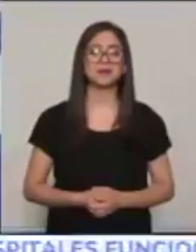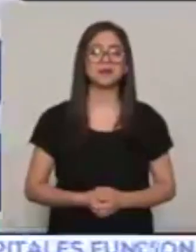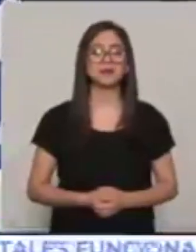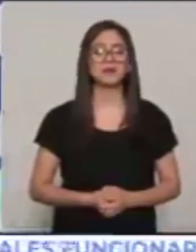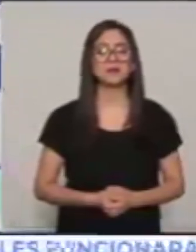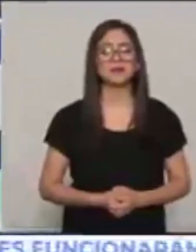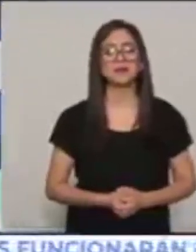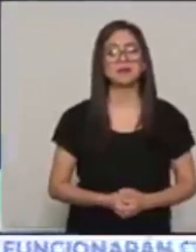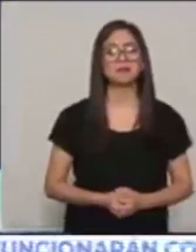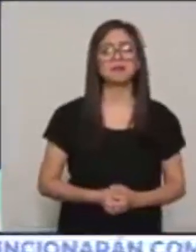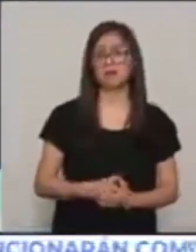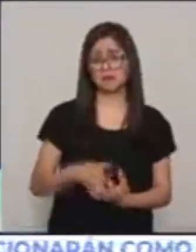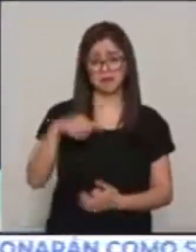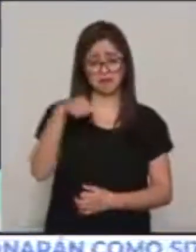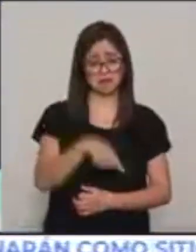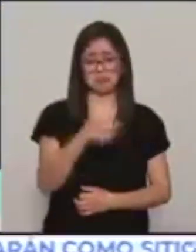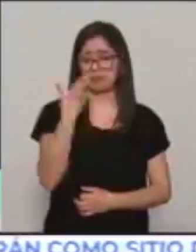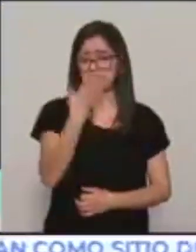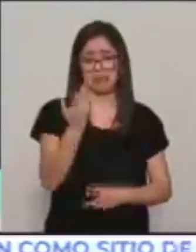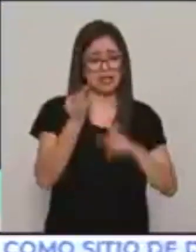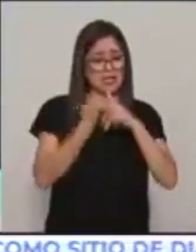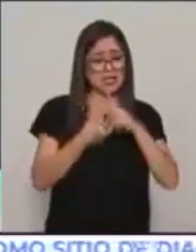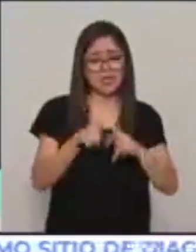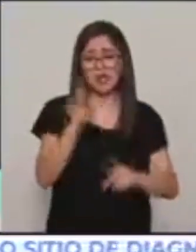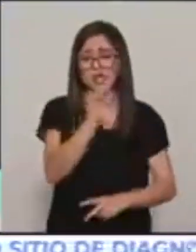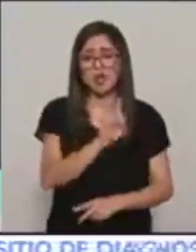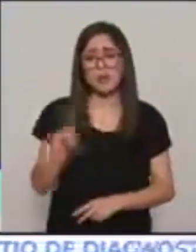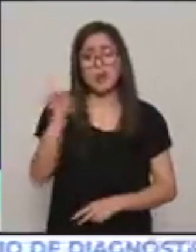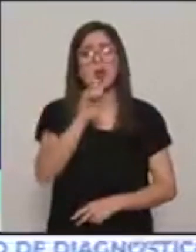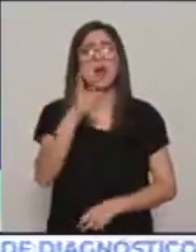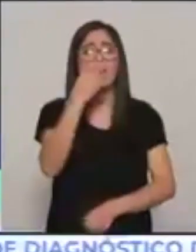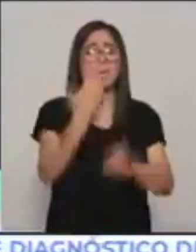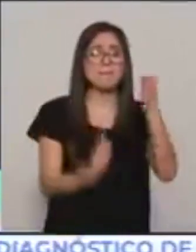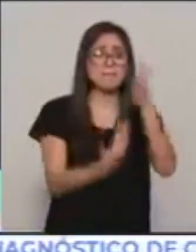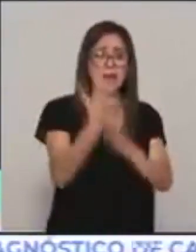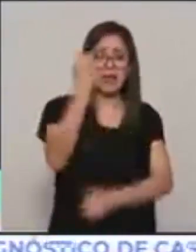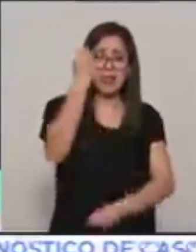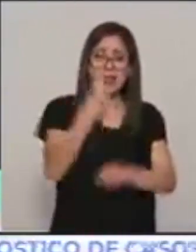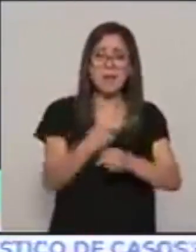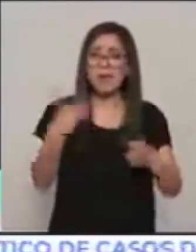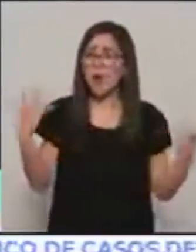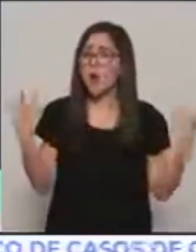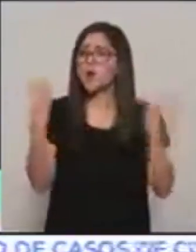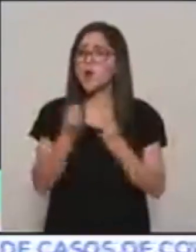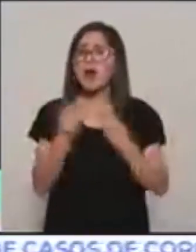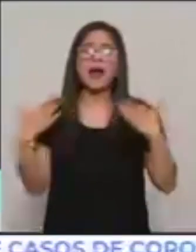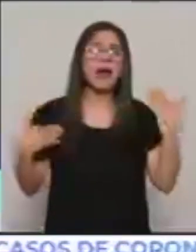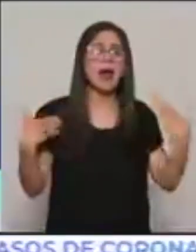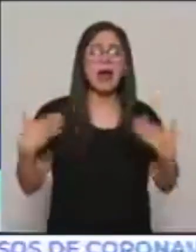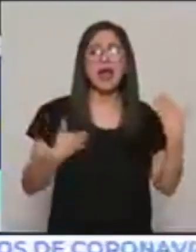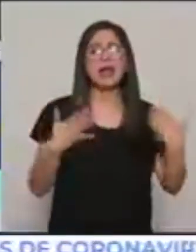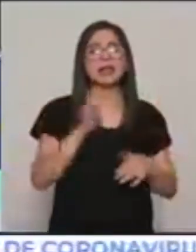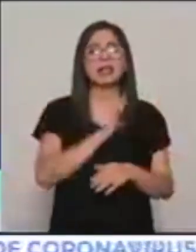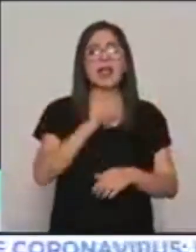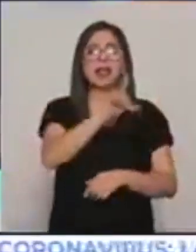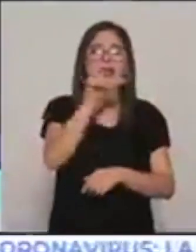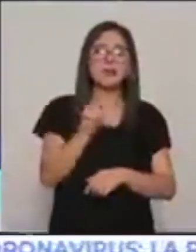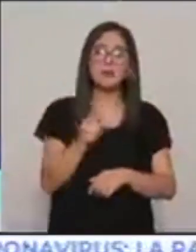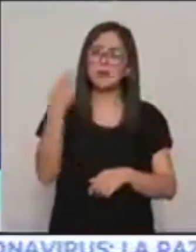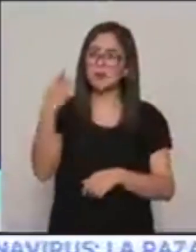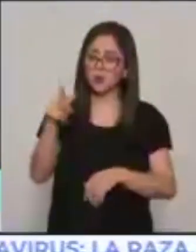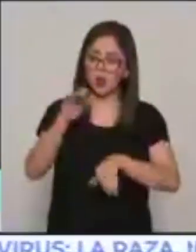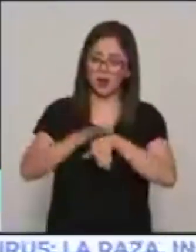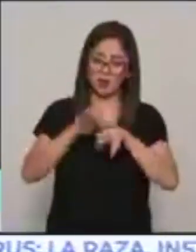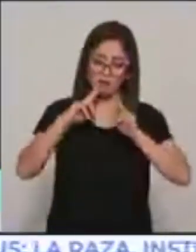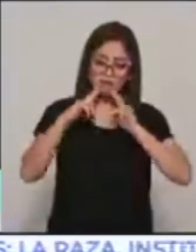Es la mejor manera de empezar el Super Domingo. Ya te empapas desde la mañana con todo el ambiente y ya nada más esperas la hora del partido con los amigos.